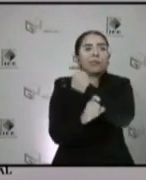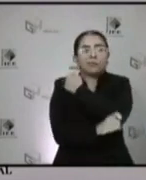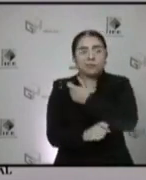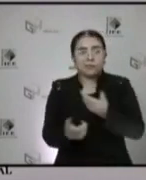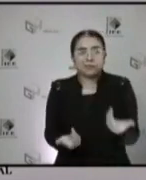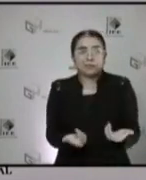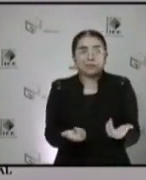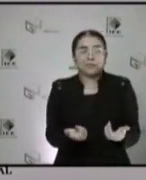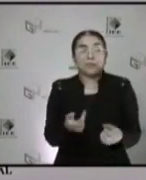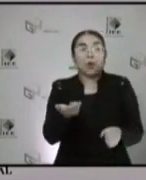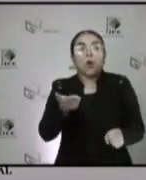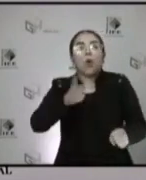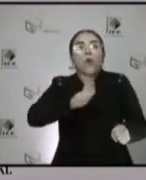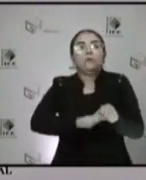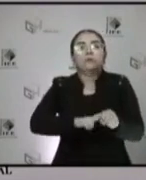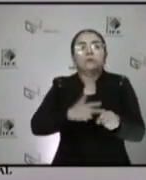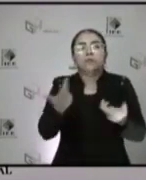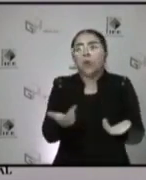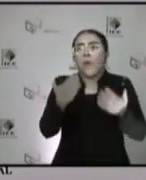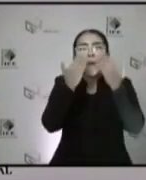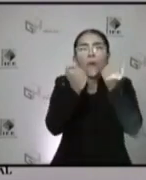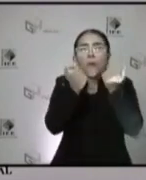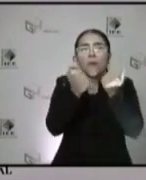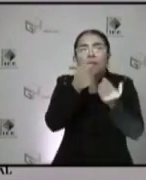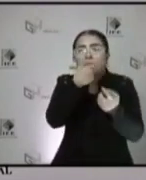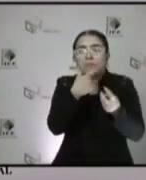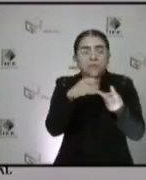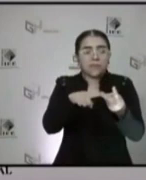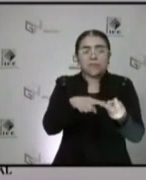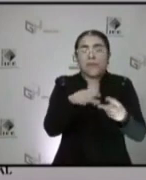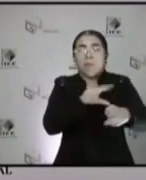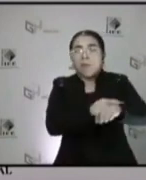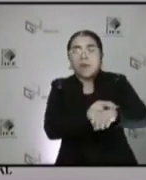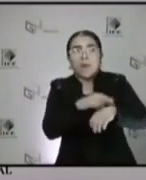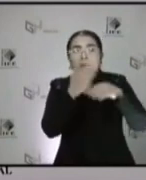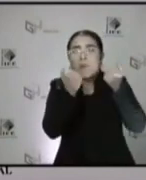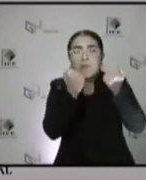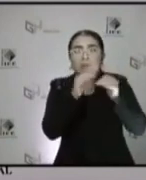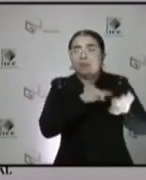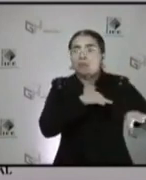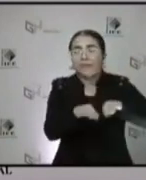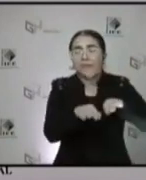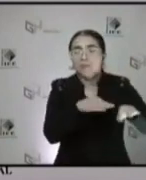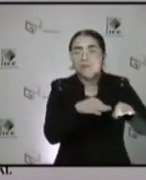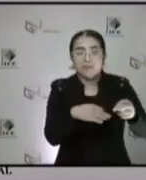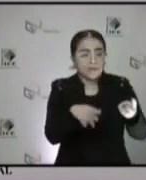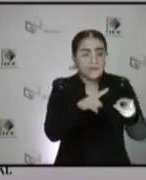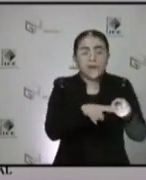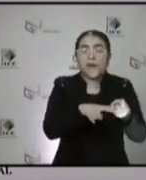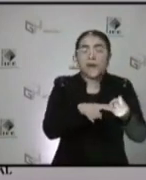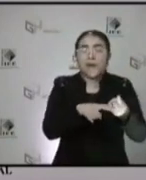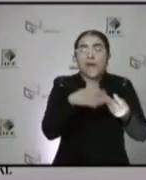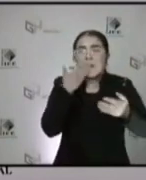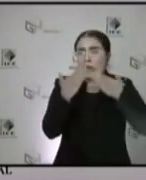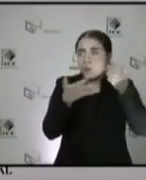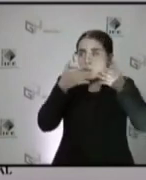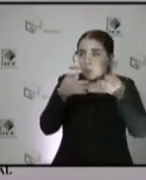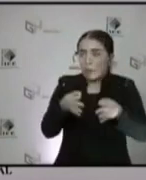sin medicinas, médicos sin trabajo. No hay un estudio real por distancia,